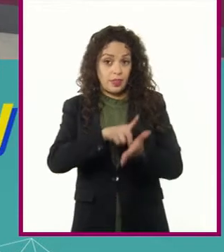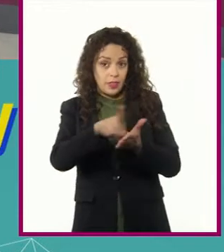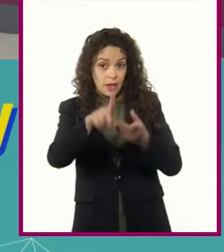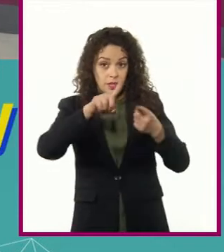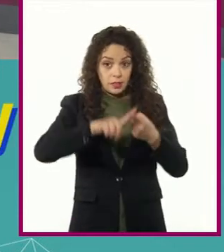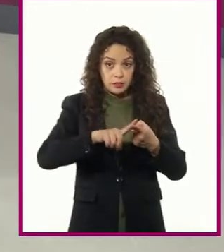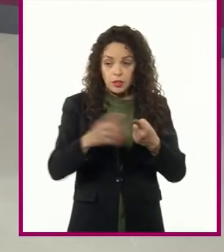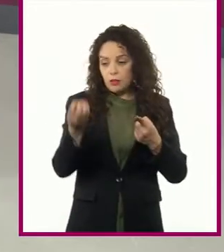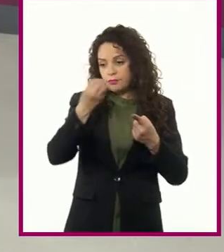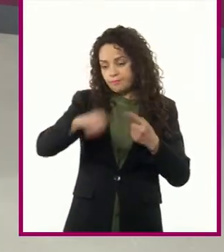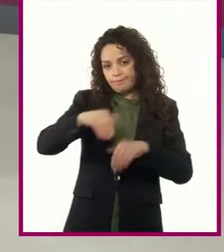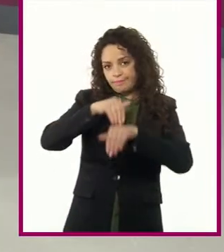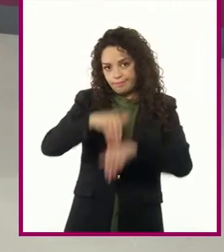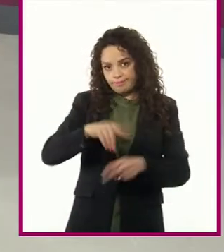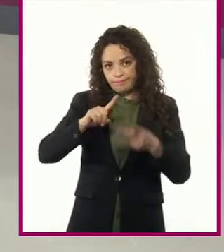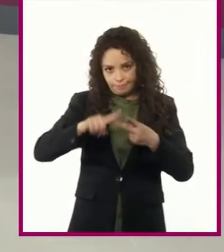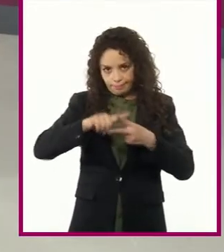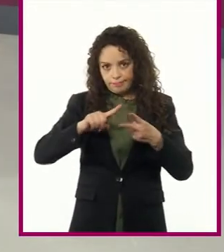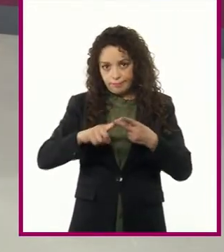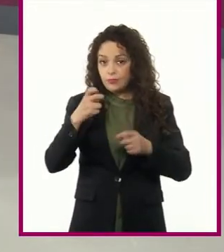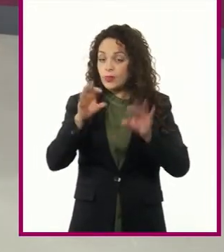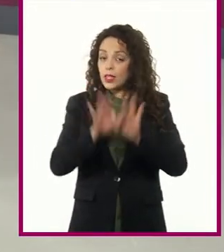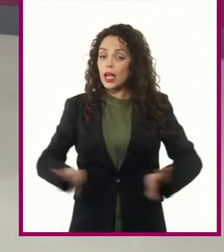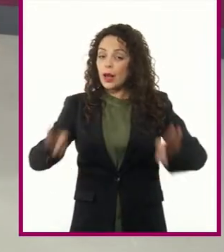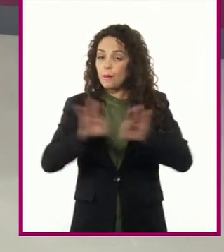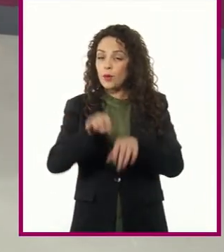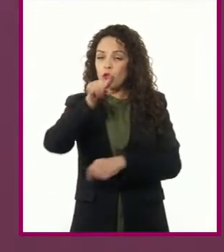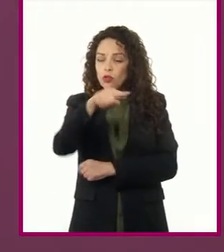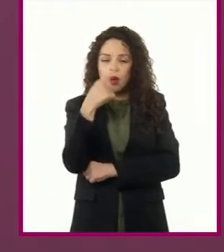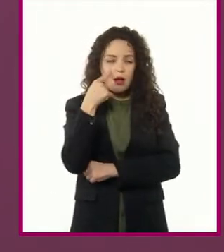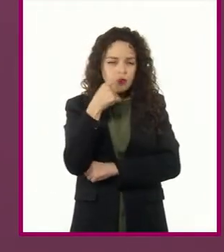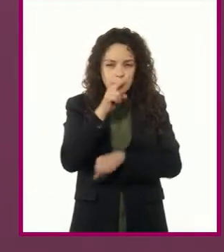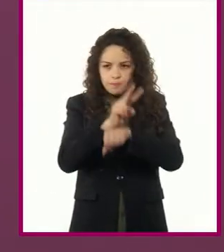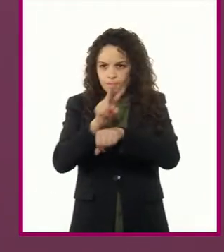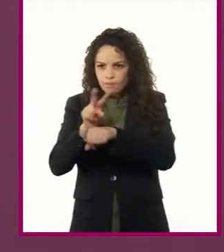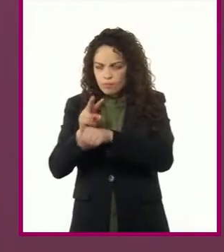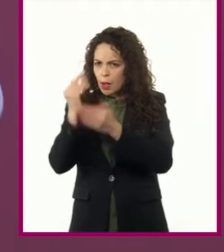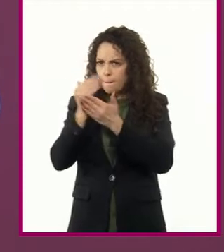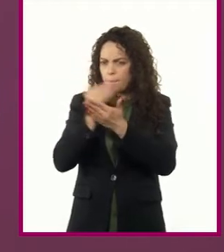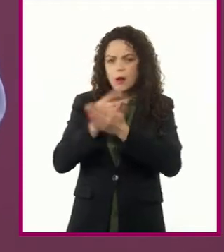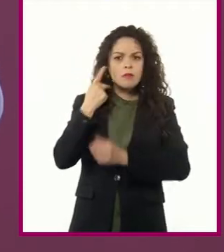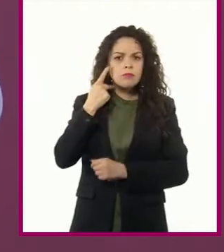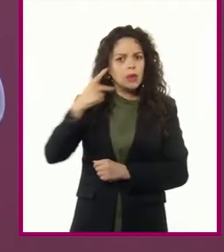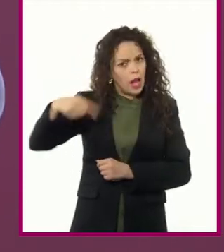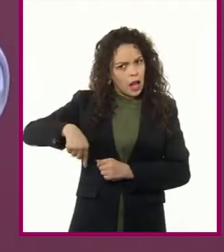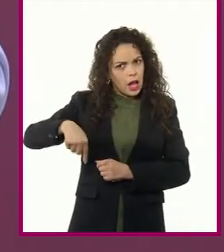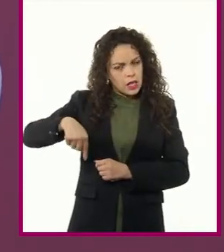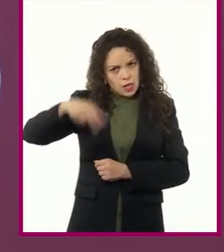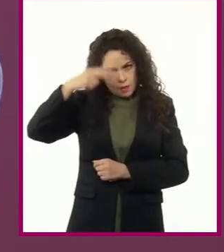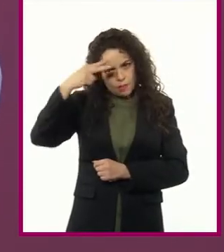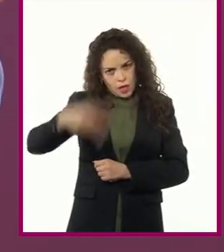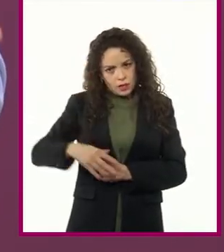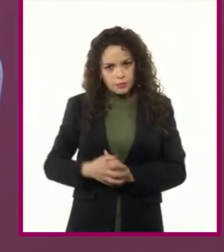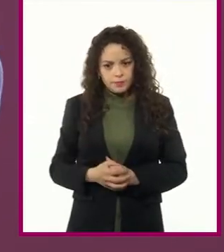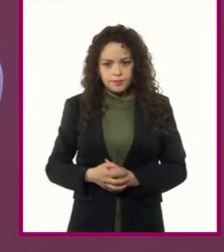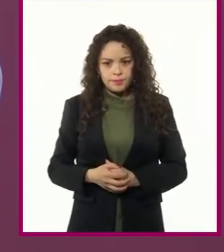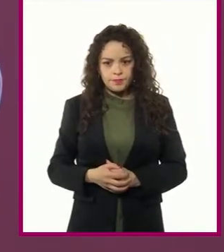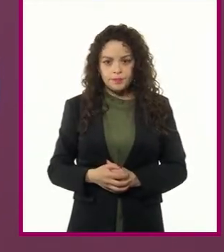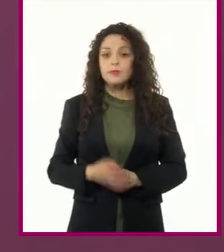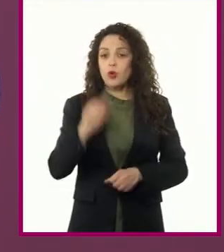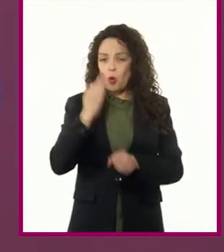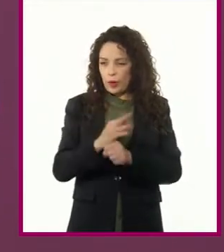como en obligaciones. Por eso es importante observar las políticas públicas de nuestro país. Acompáñame a ver y